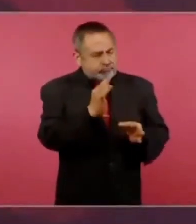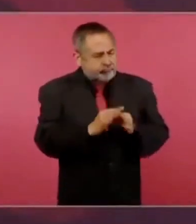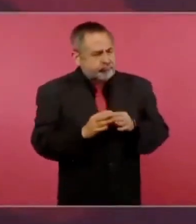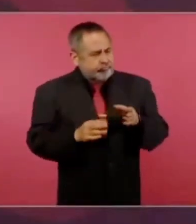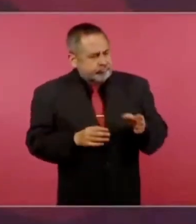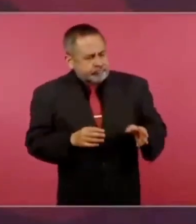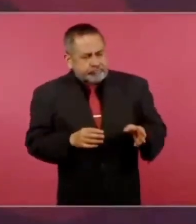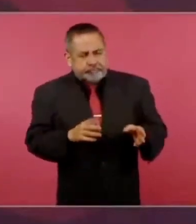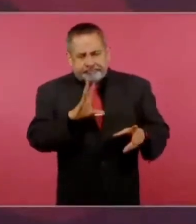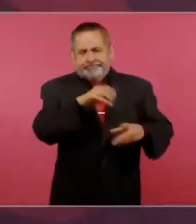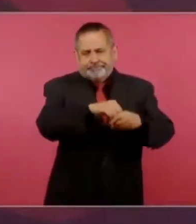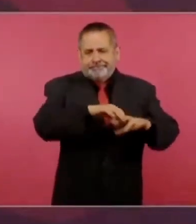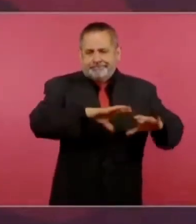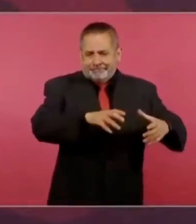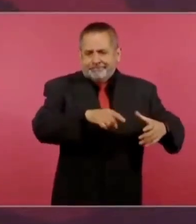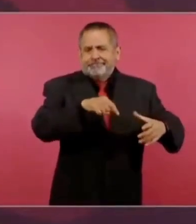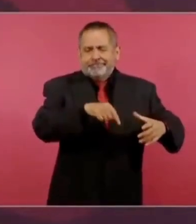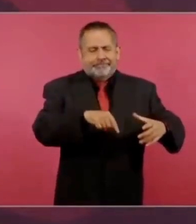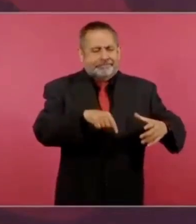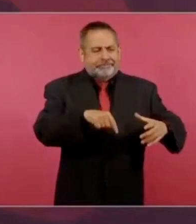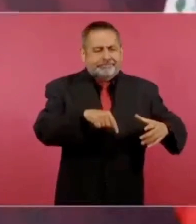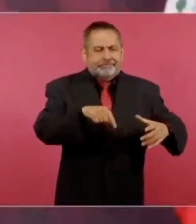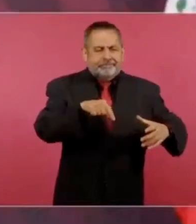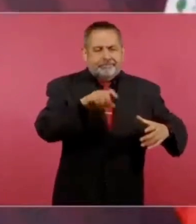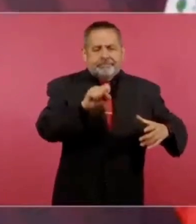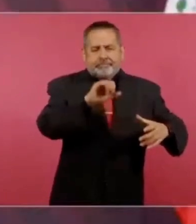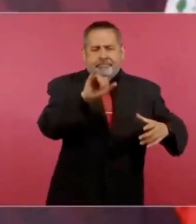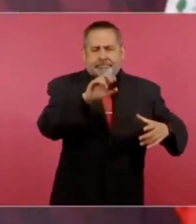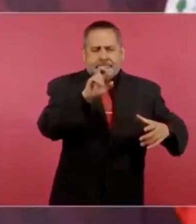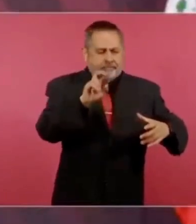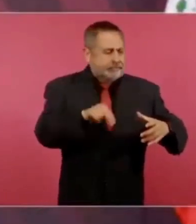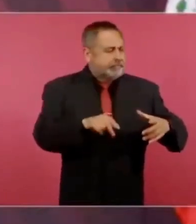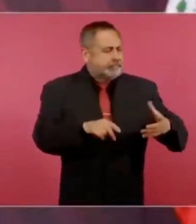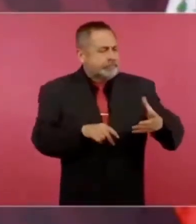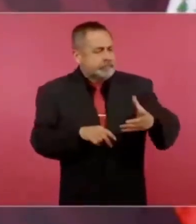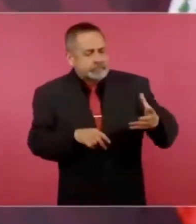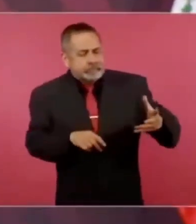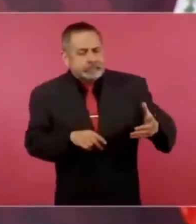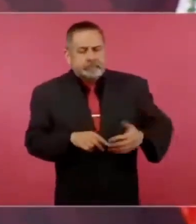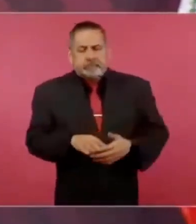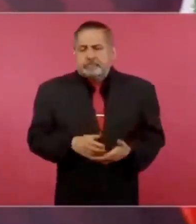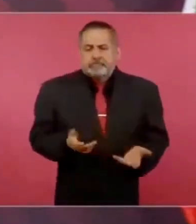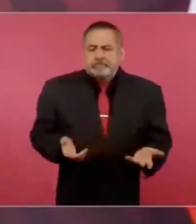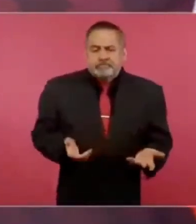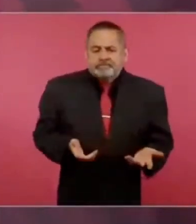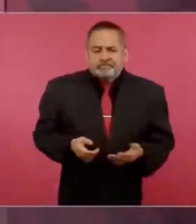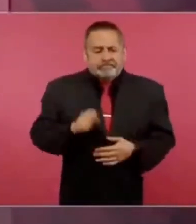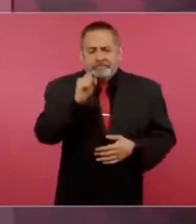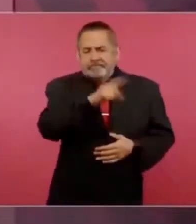honestidad al interior del Poder Judicial. Pero ese Consejo de la Judicatura